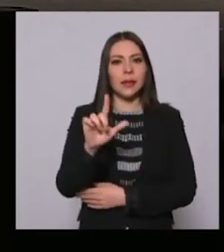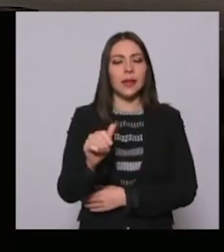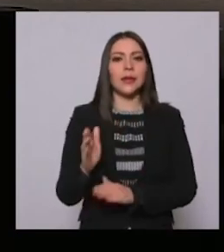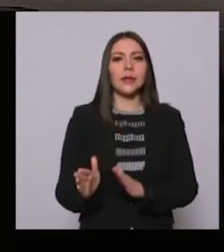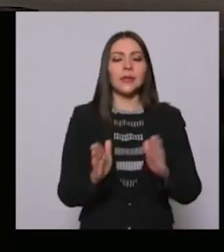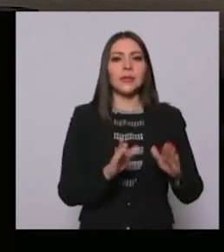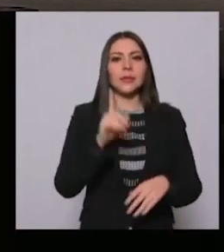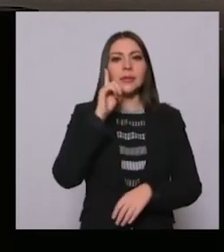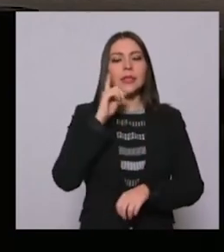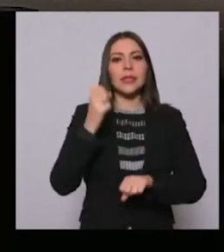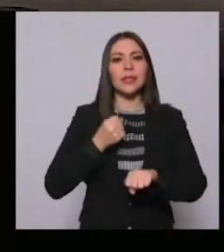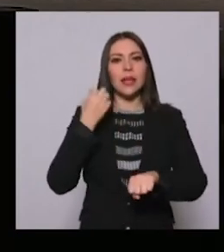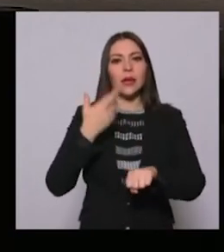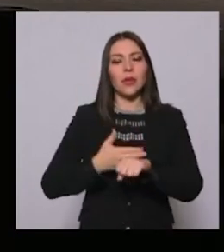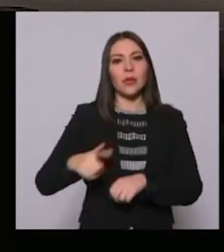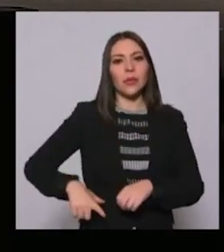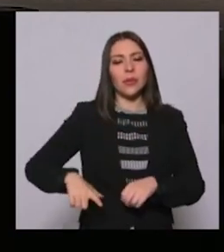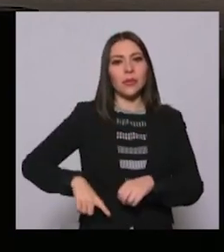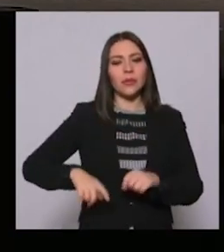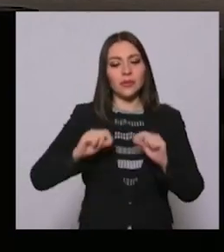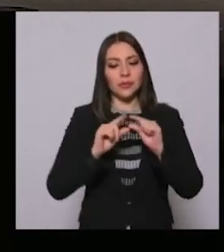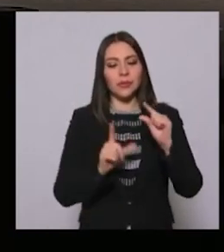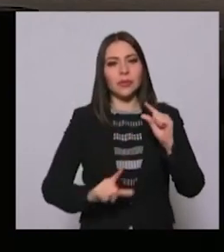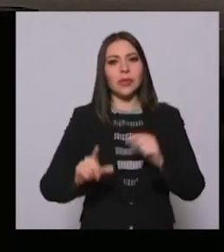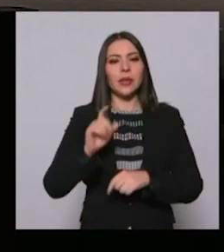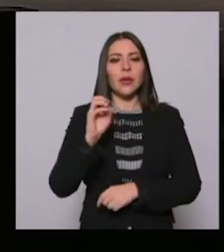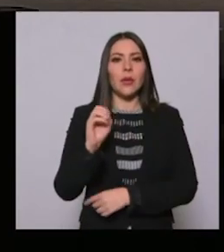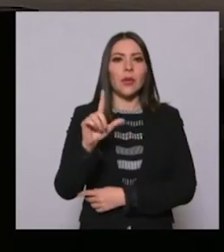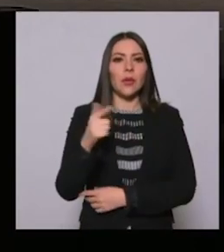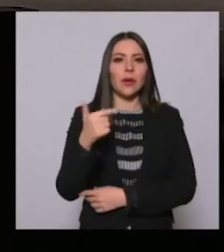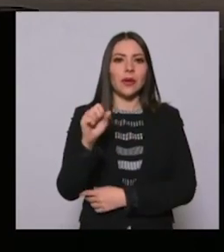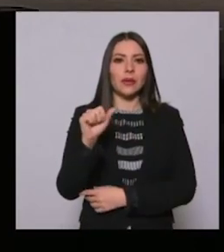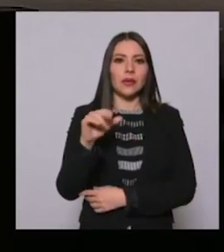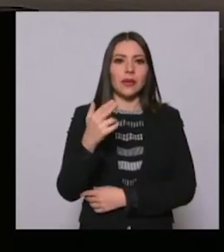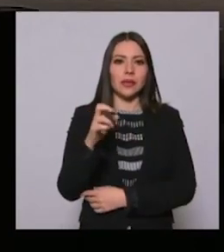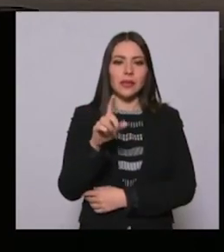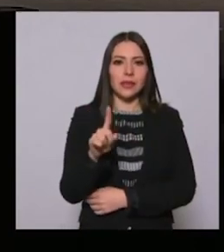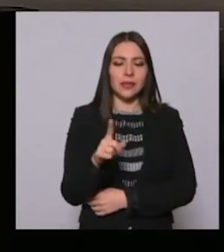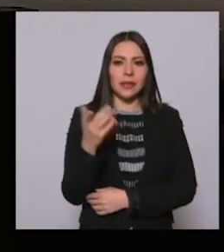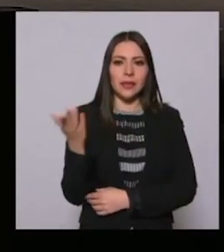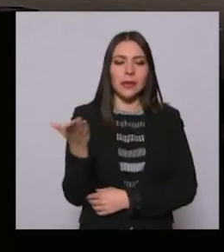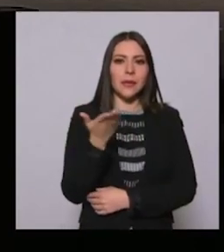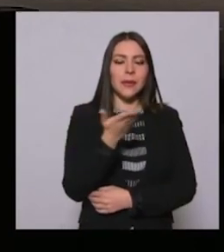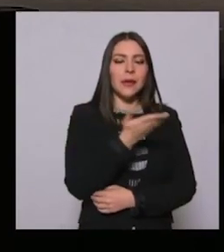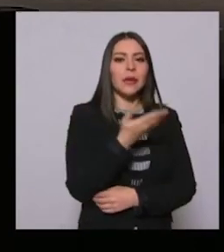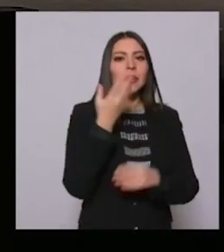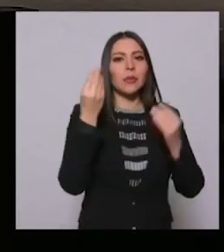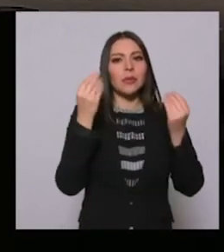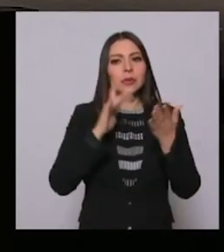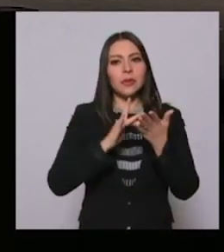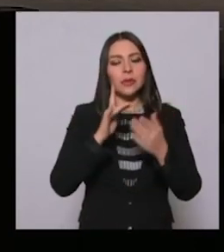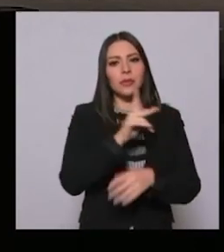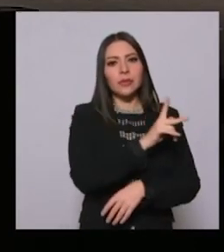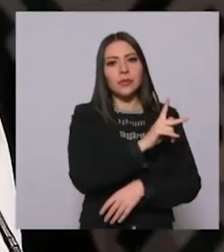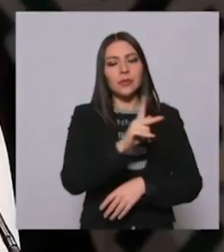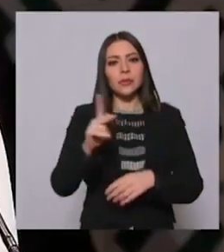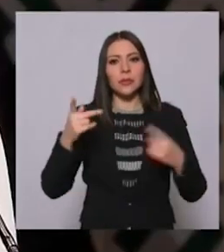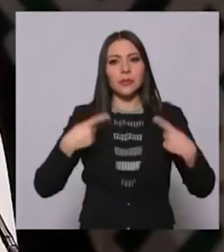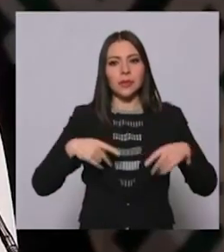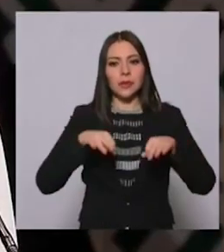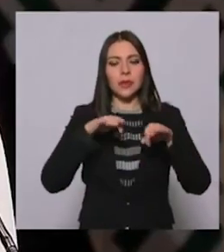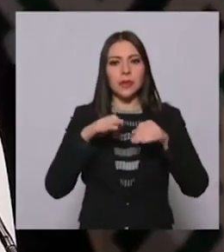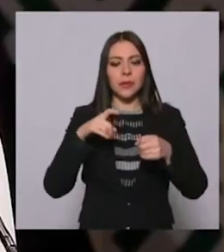la inseguridad, pues su administración pretende construir una capital de derechos que esté del lado de las víctimas y de las